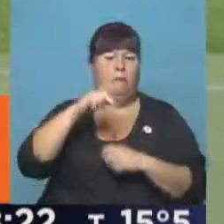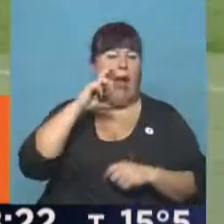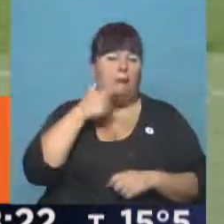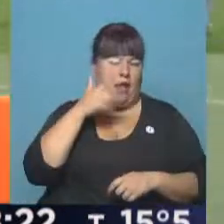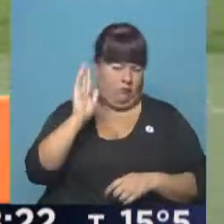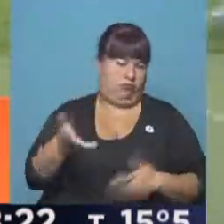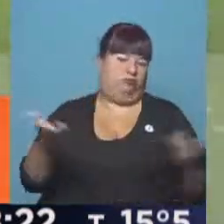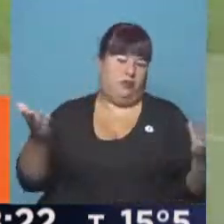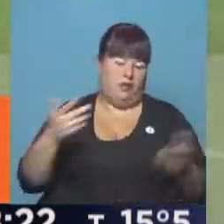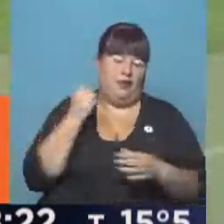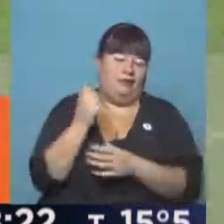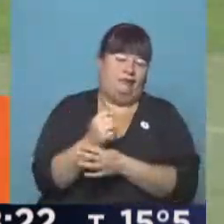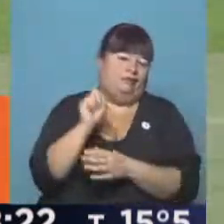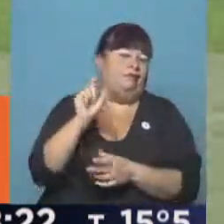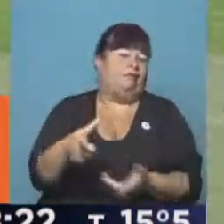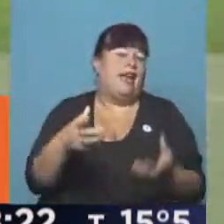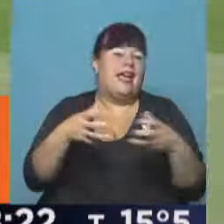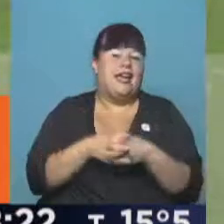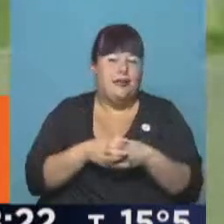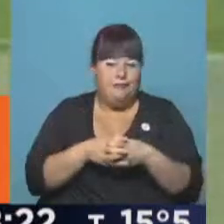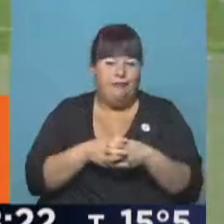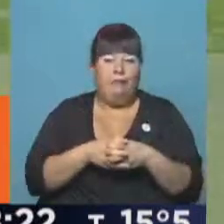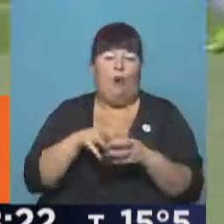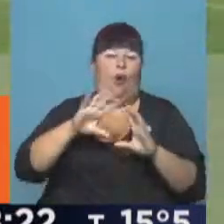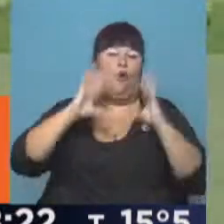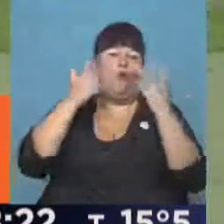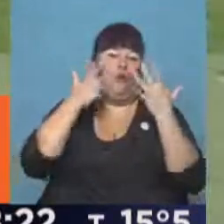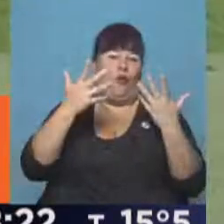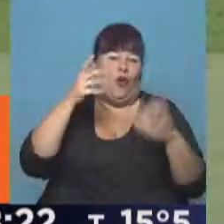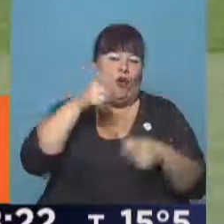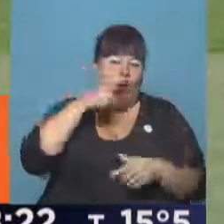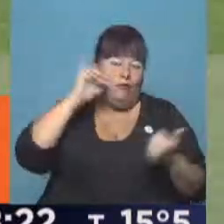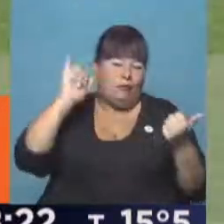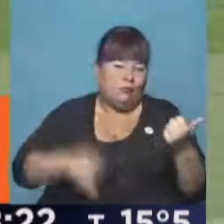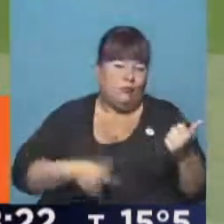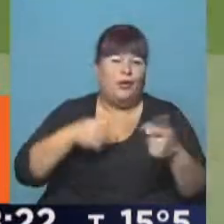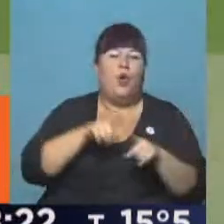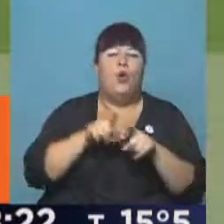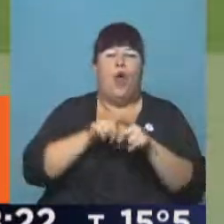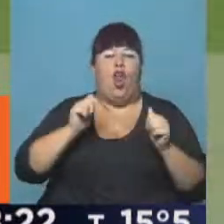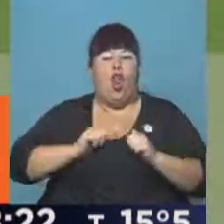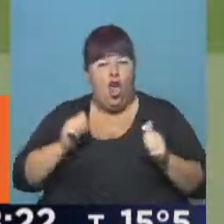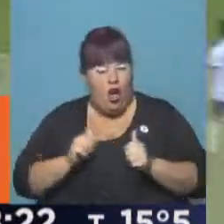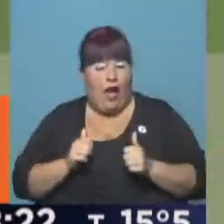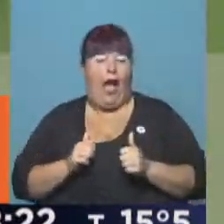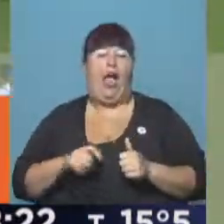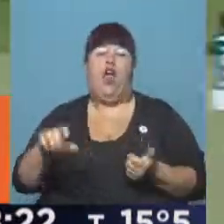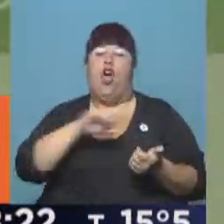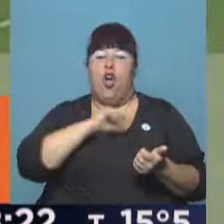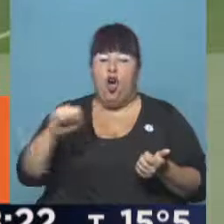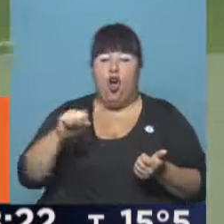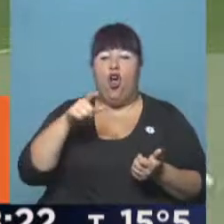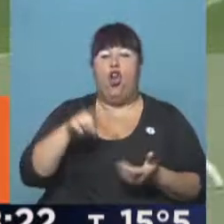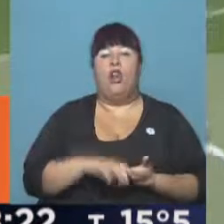obviamente con la jerarquía lógica de un equipo internacional, copero, en carácter de local. Llegaban los goles de